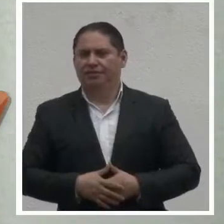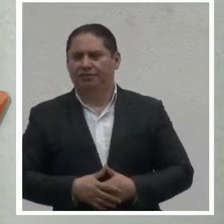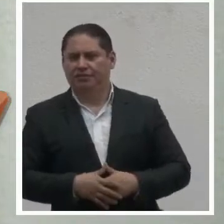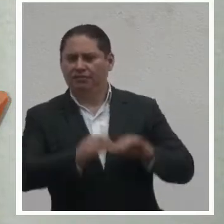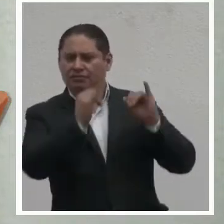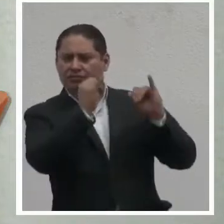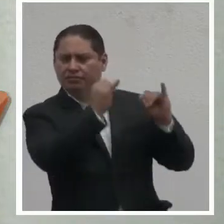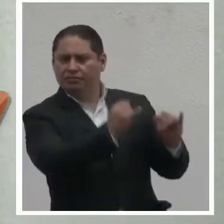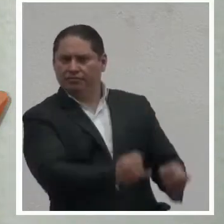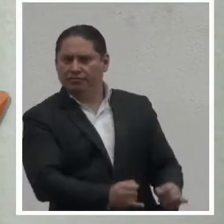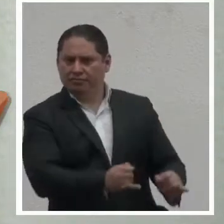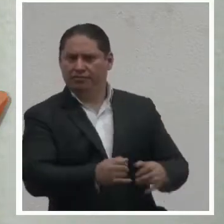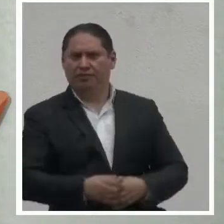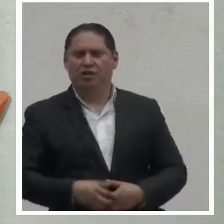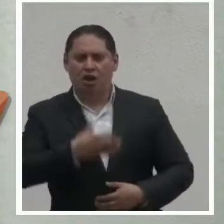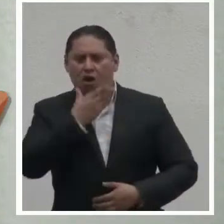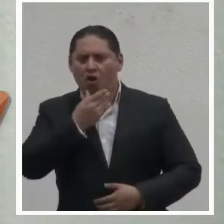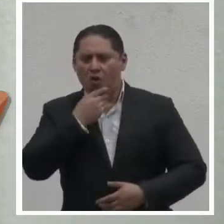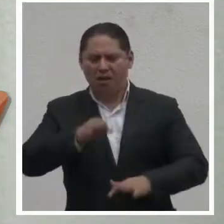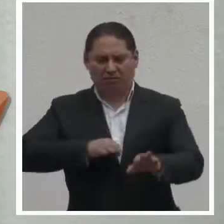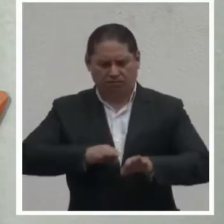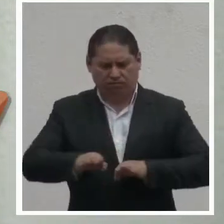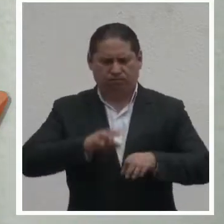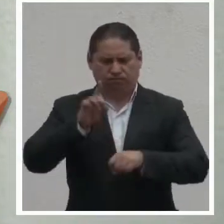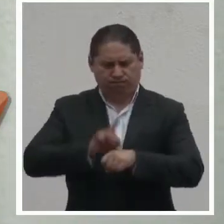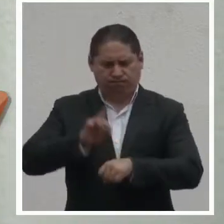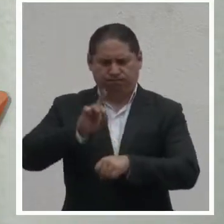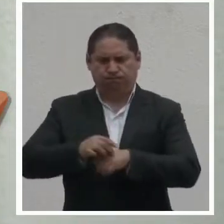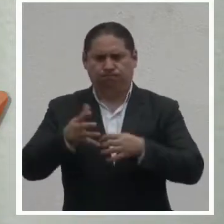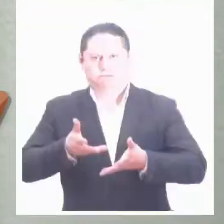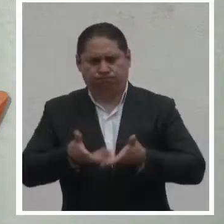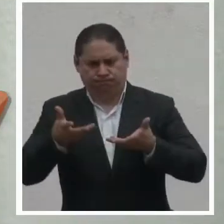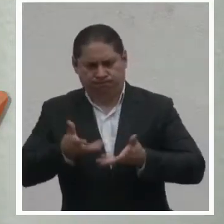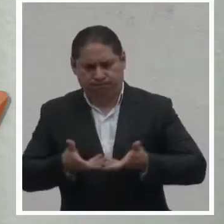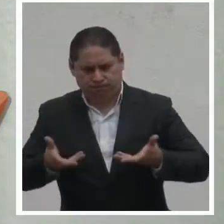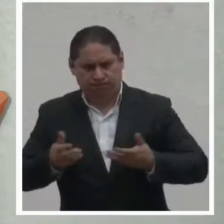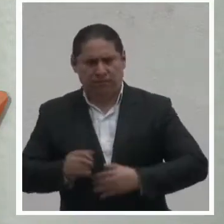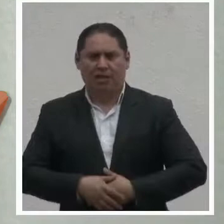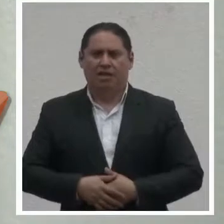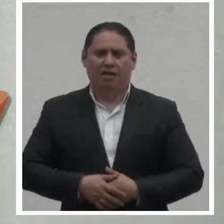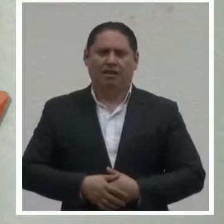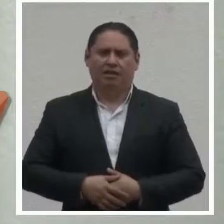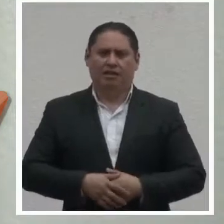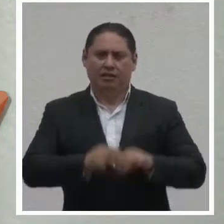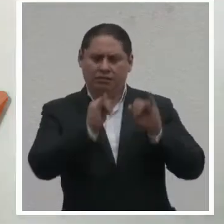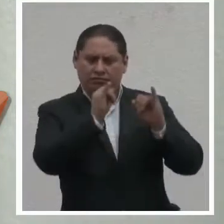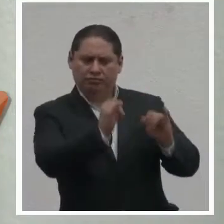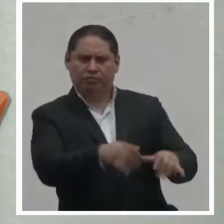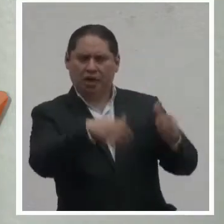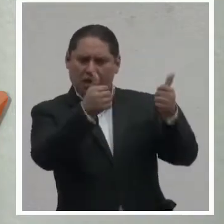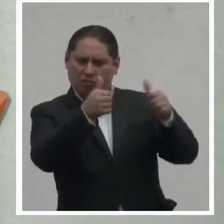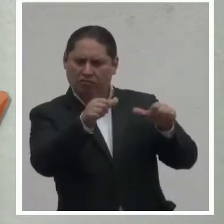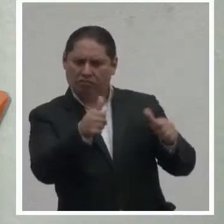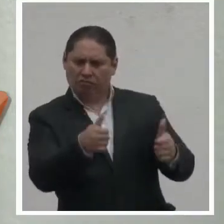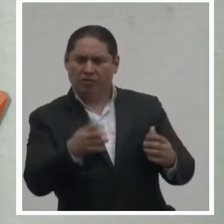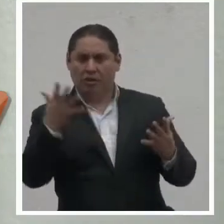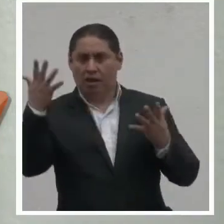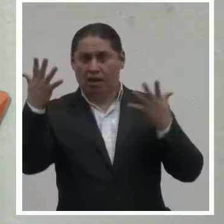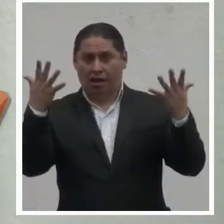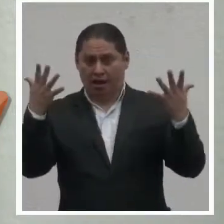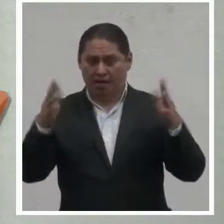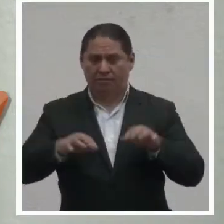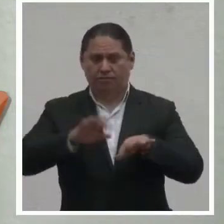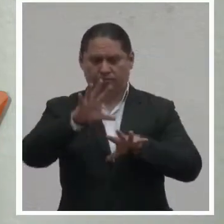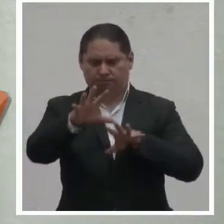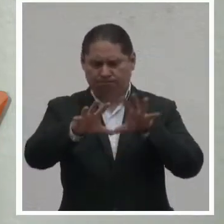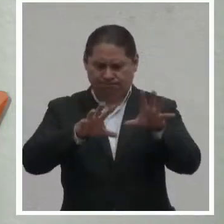del campesino que trabaja todos los días la tierra, la identidad de la artesana que con la magia de sus manos